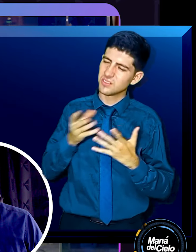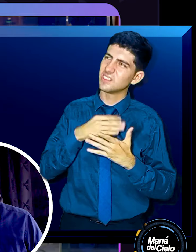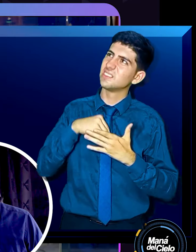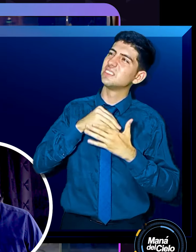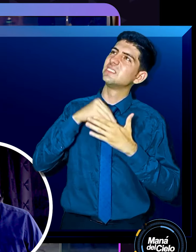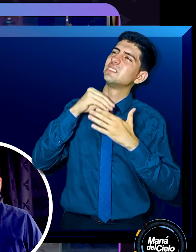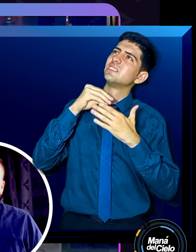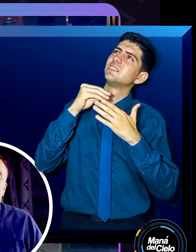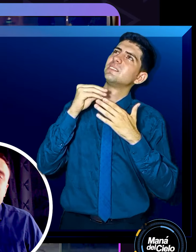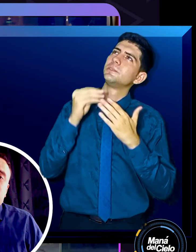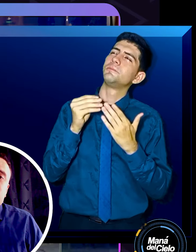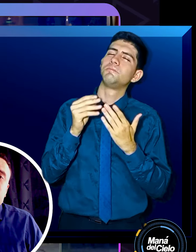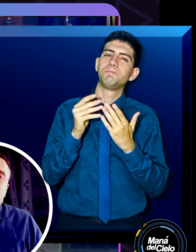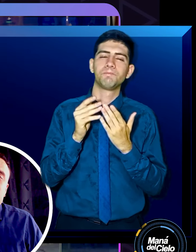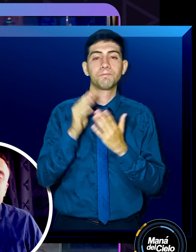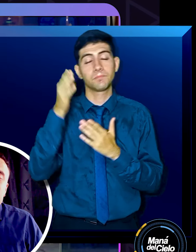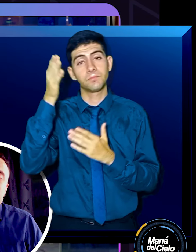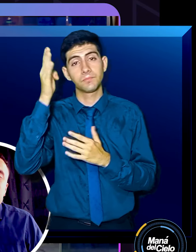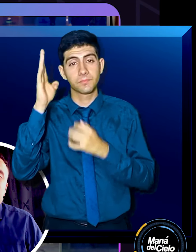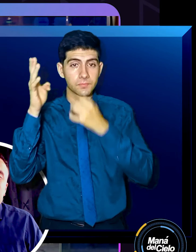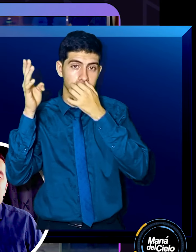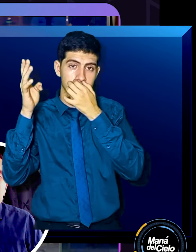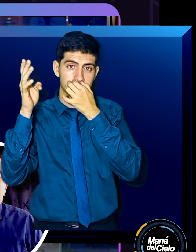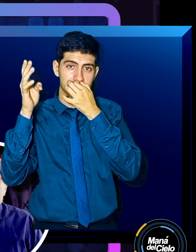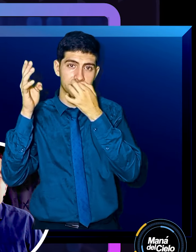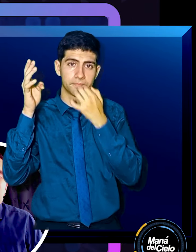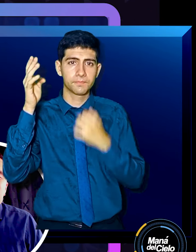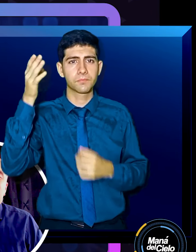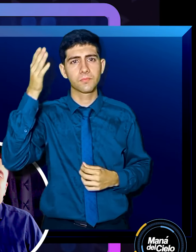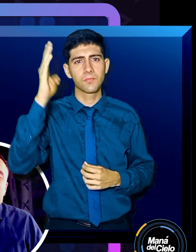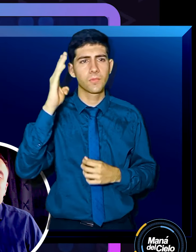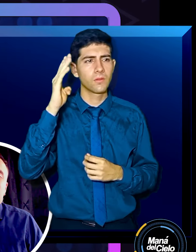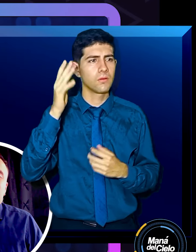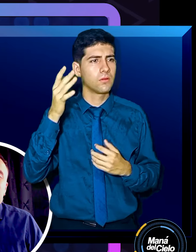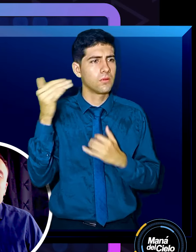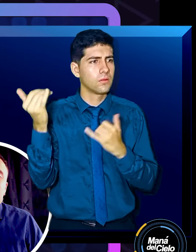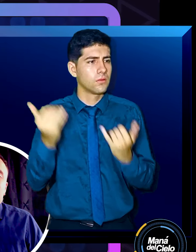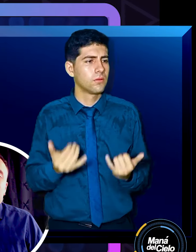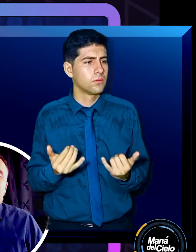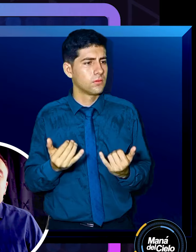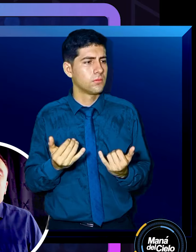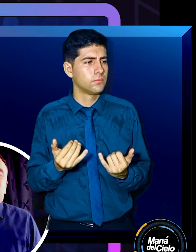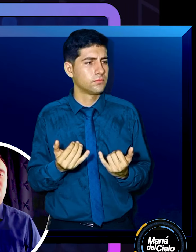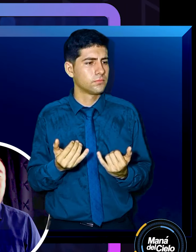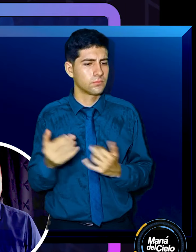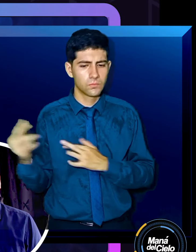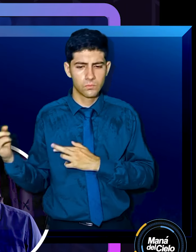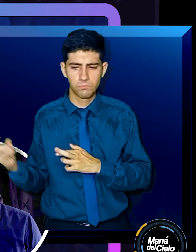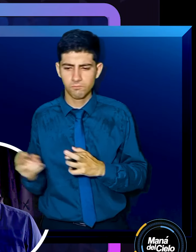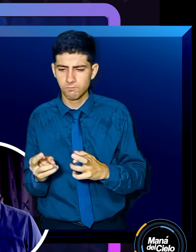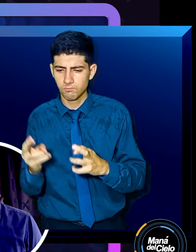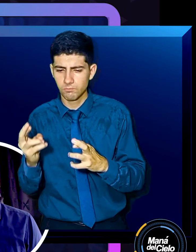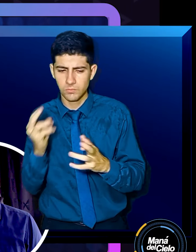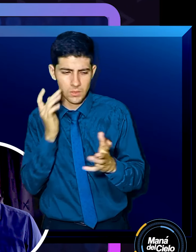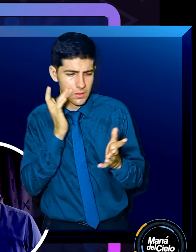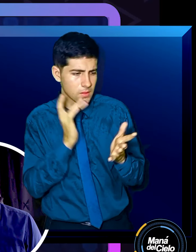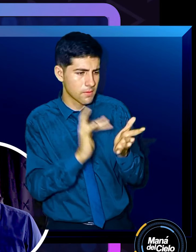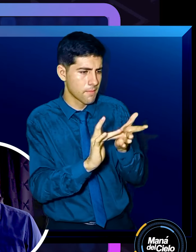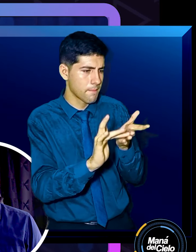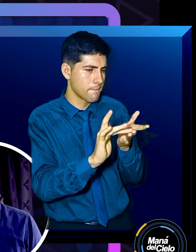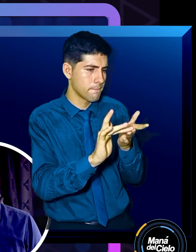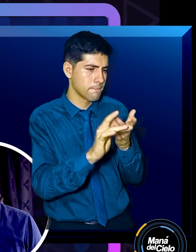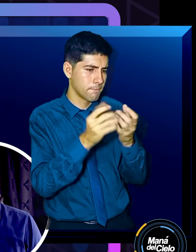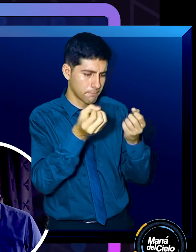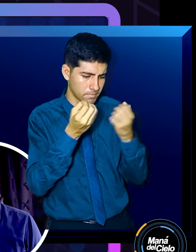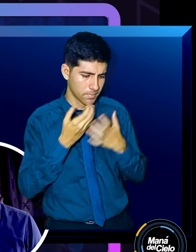que Dios está aquí con un río que limpia, que da paz y